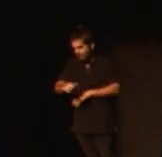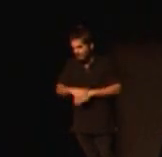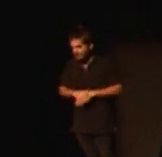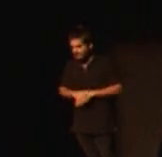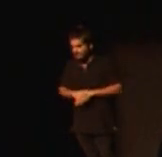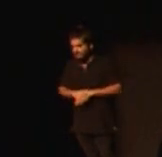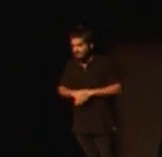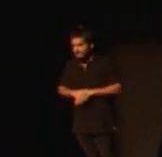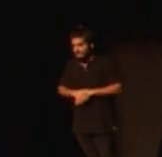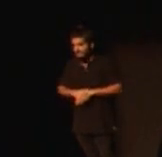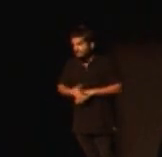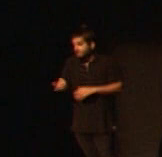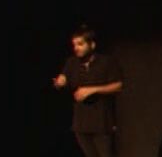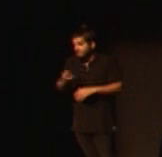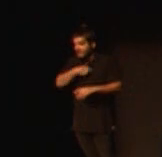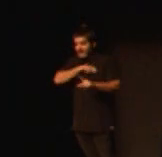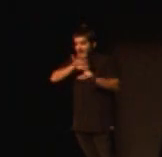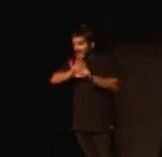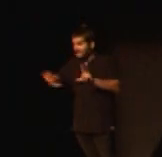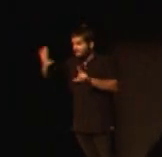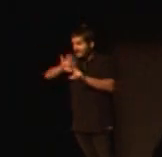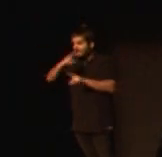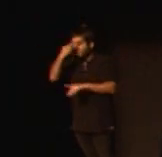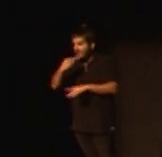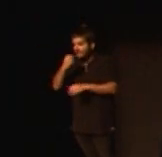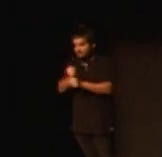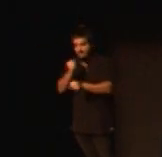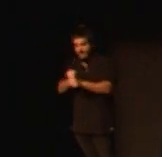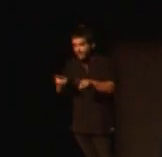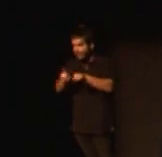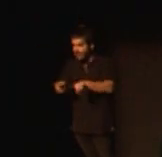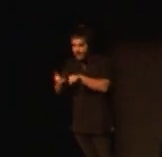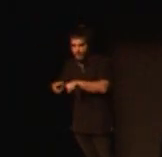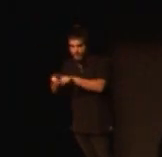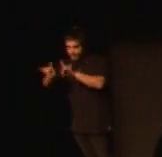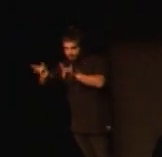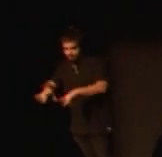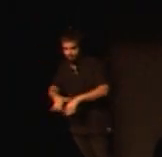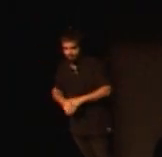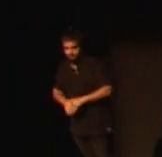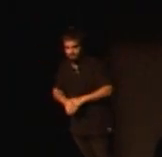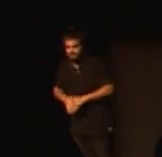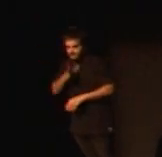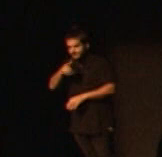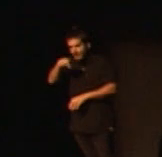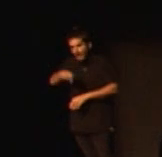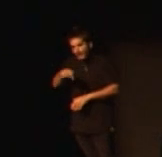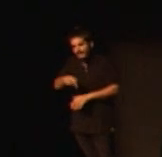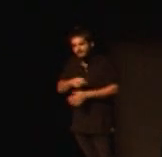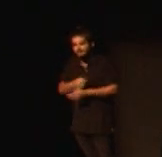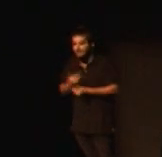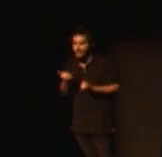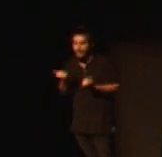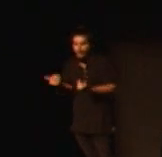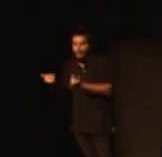a nivel nacional estés haciendo lo mismo y en cada una de las comunidades autónomas también. Por lo tanto, hoy habéis sido muy generosos, lo sois,